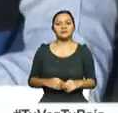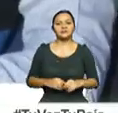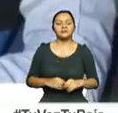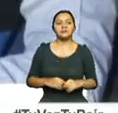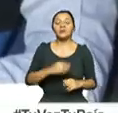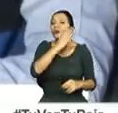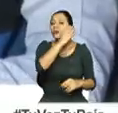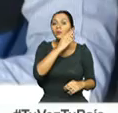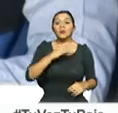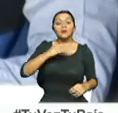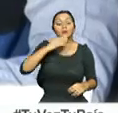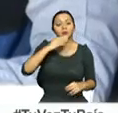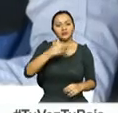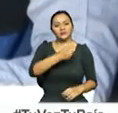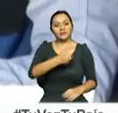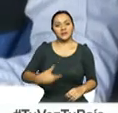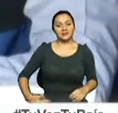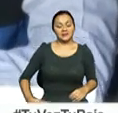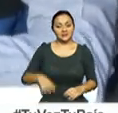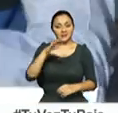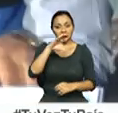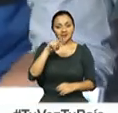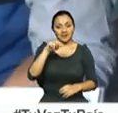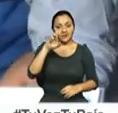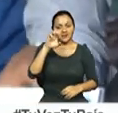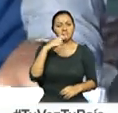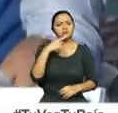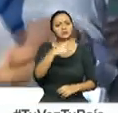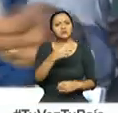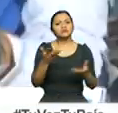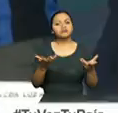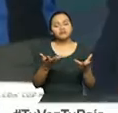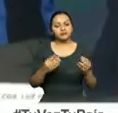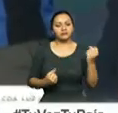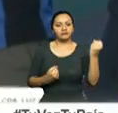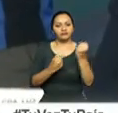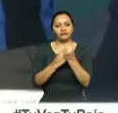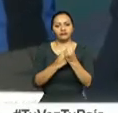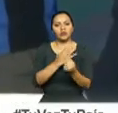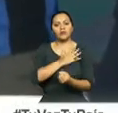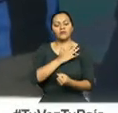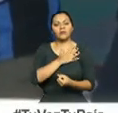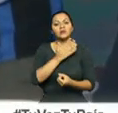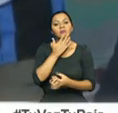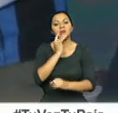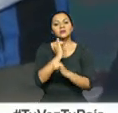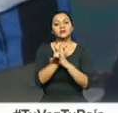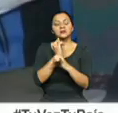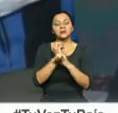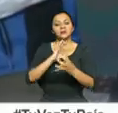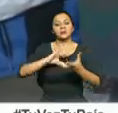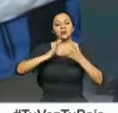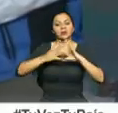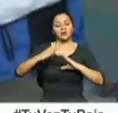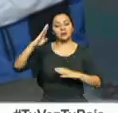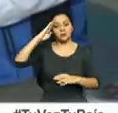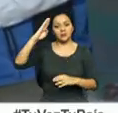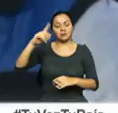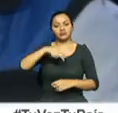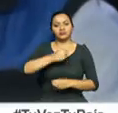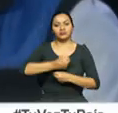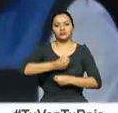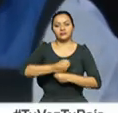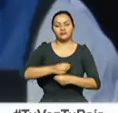Pablo Pozo, presidente del Consejo Nacional Electoral, manifestó su total confianza en el Instituto Geográfico Militar en esta